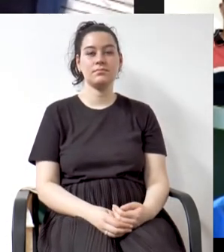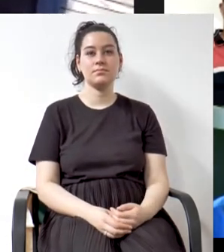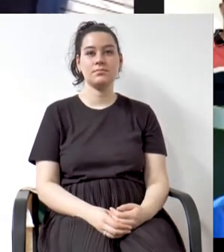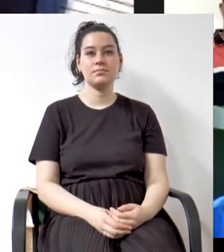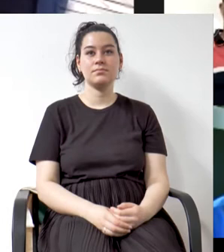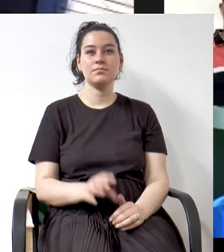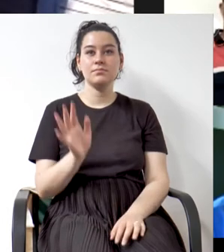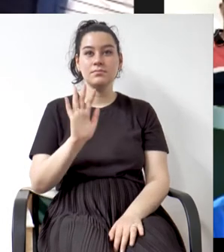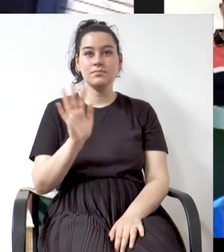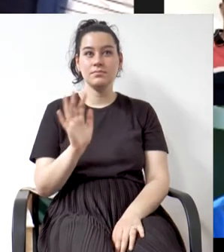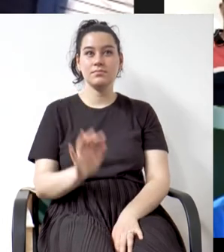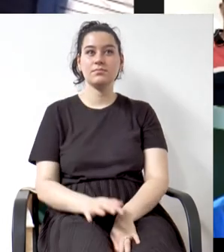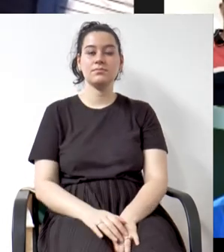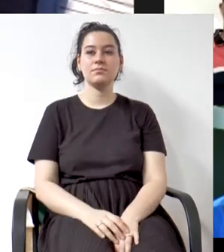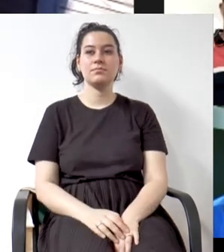Buena.